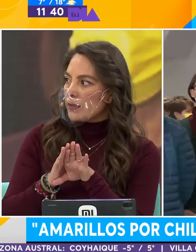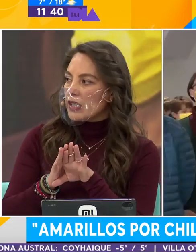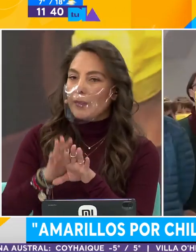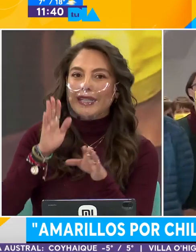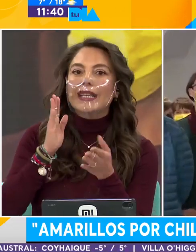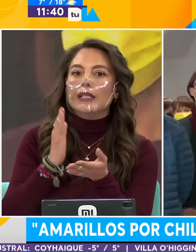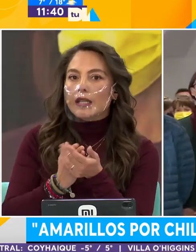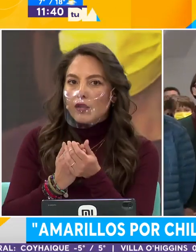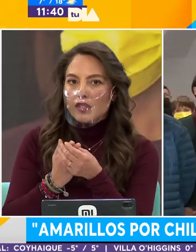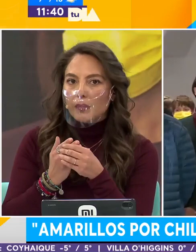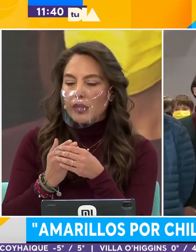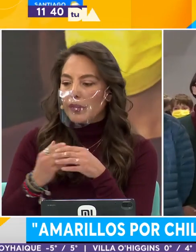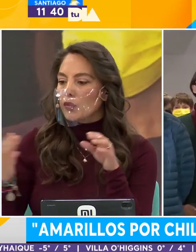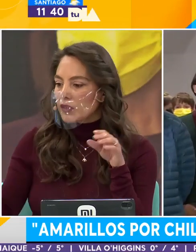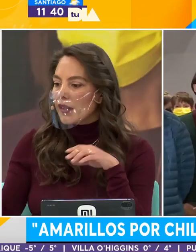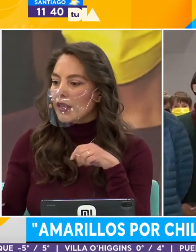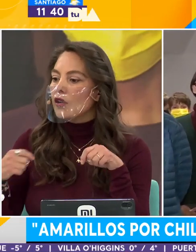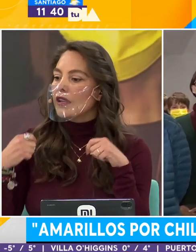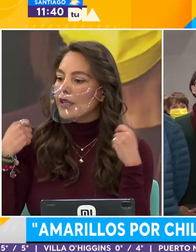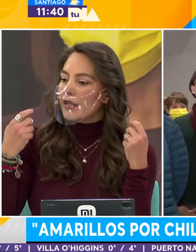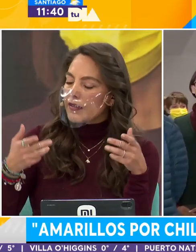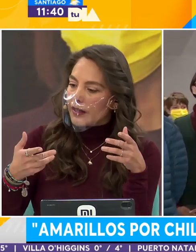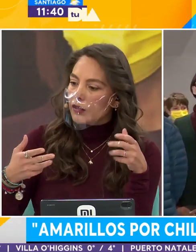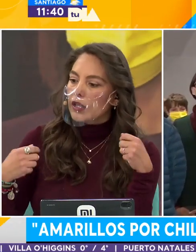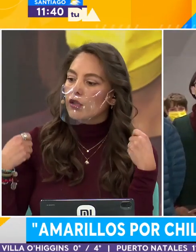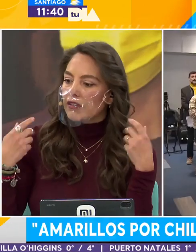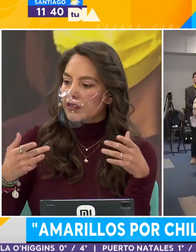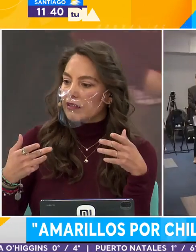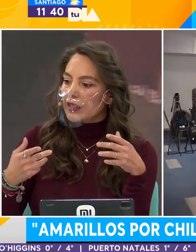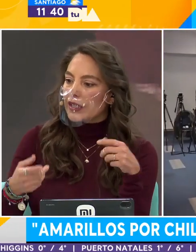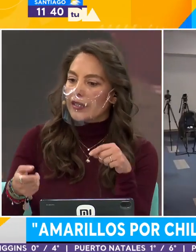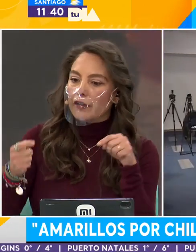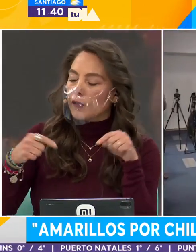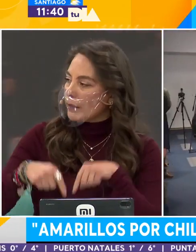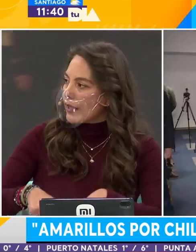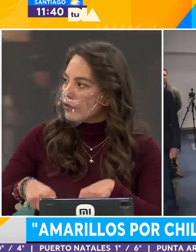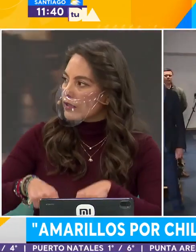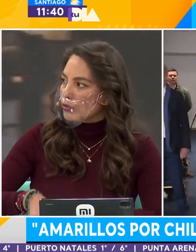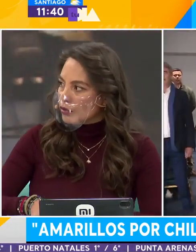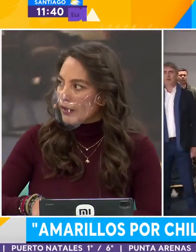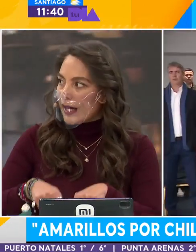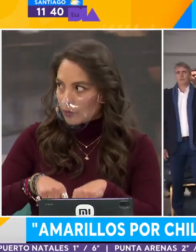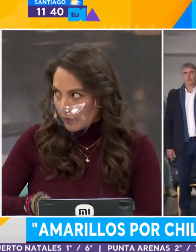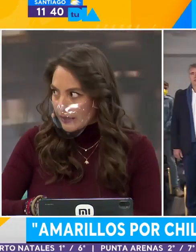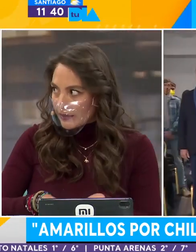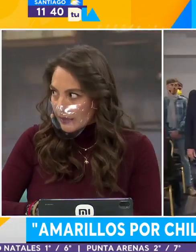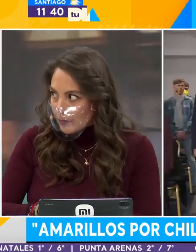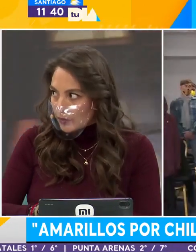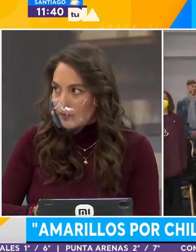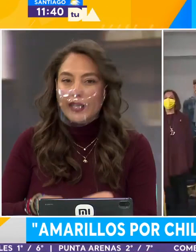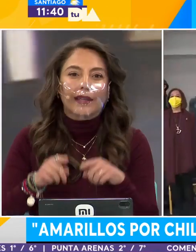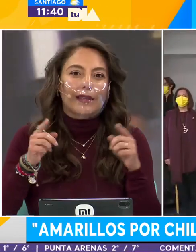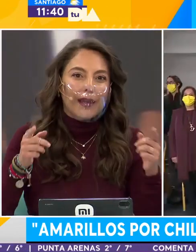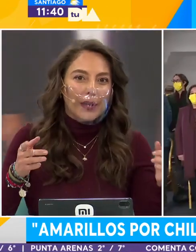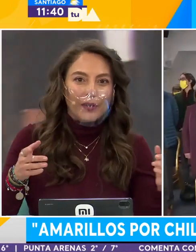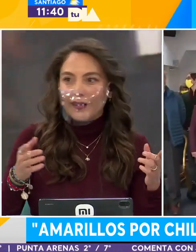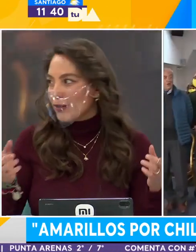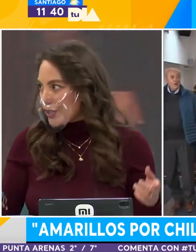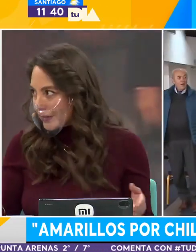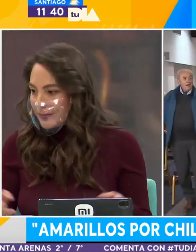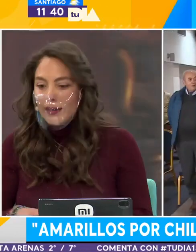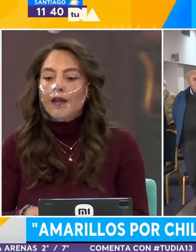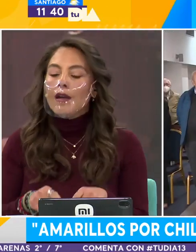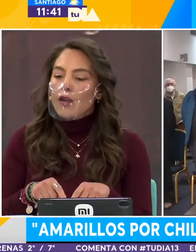4 de septiembre, el día 5 de septiembre, ¿ustedes qué es lo que van a liderar o qué es lo que van a trabajar? ¿Reformar la Constitución actual que tenemos, la que llamamos